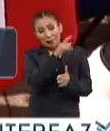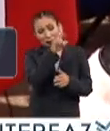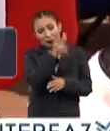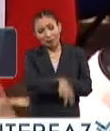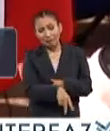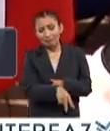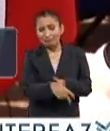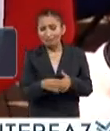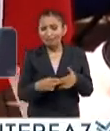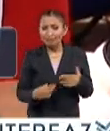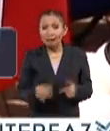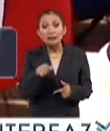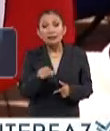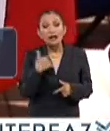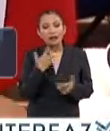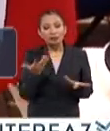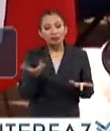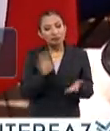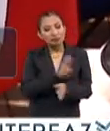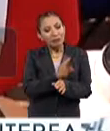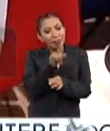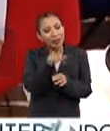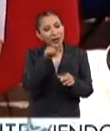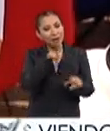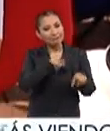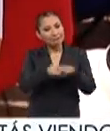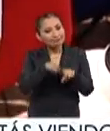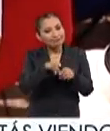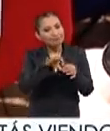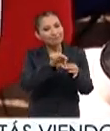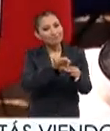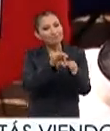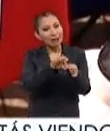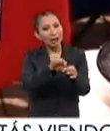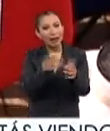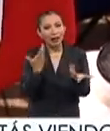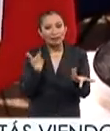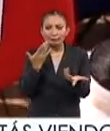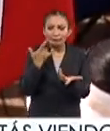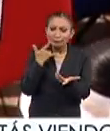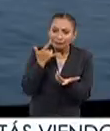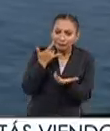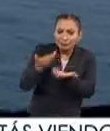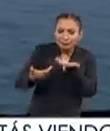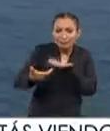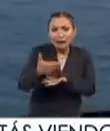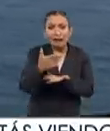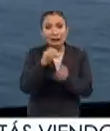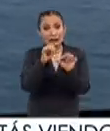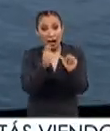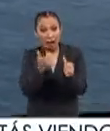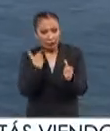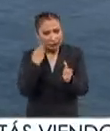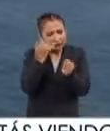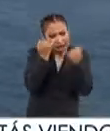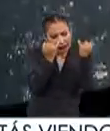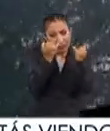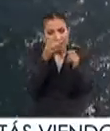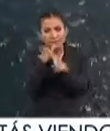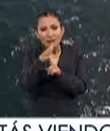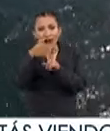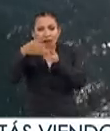duda alguna se ha privilegiado la hermandad, la camaradería y el arte de la navegación a